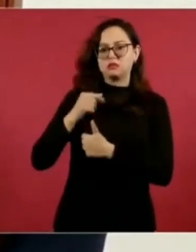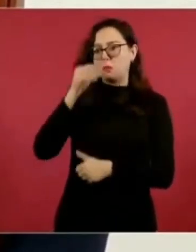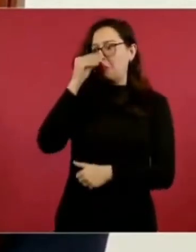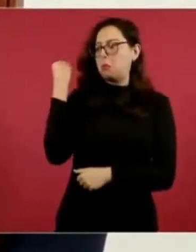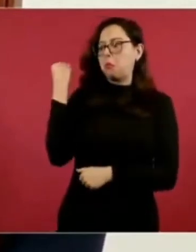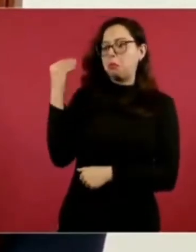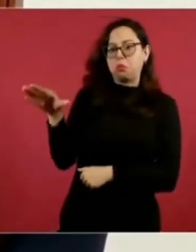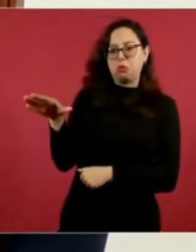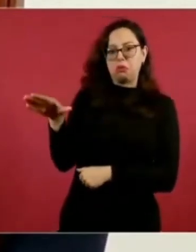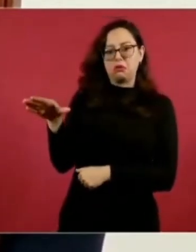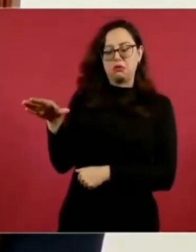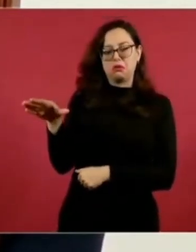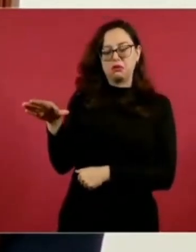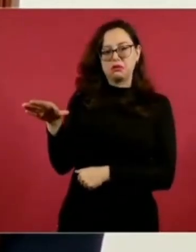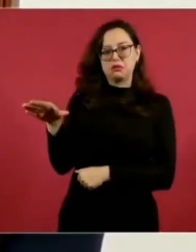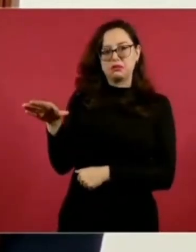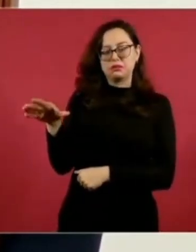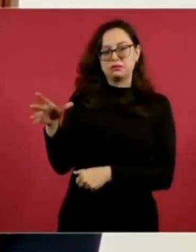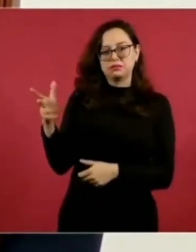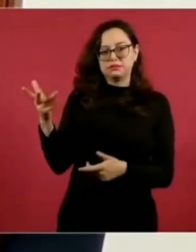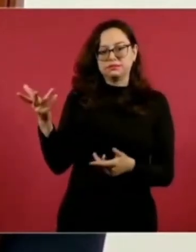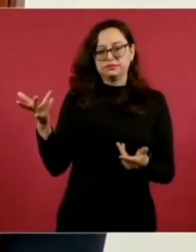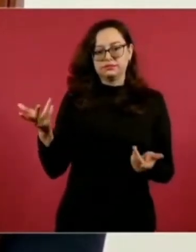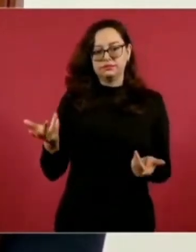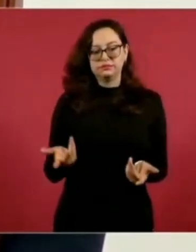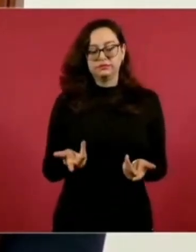Y tengo